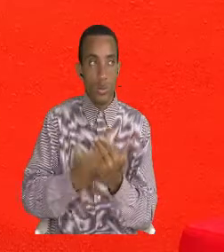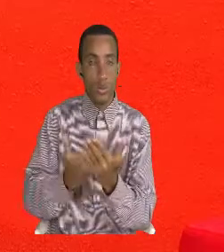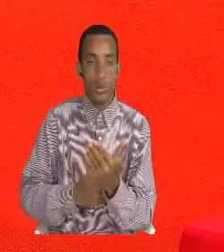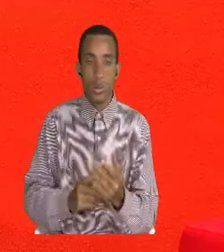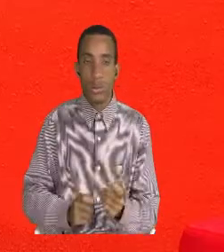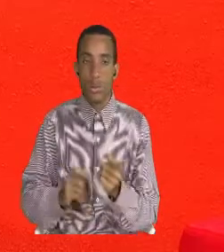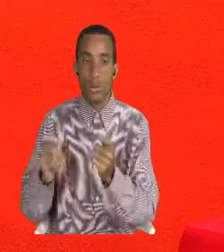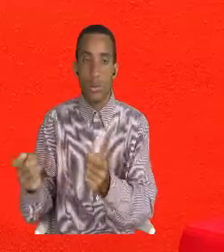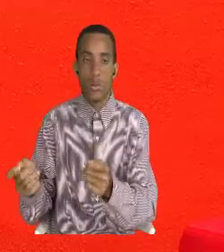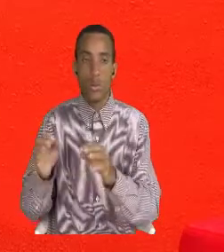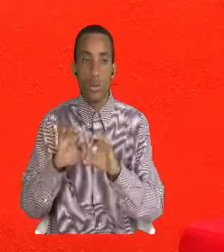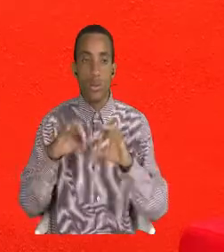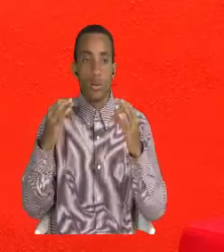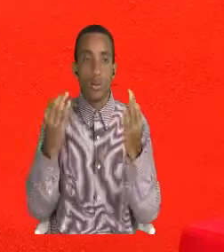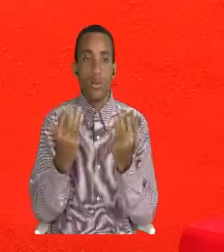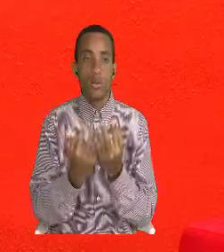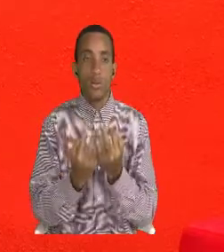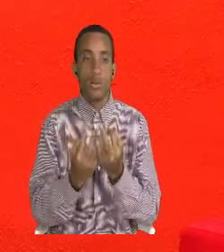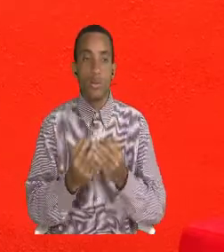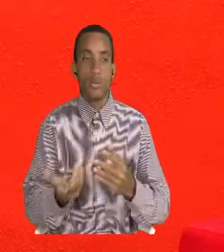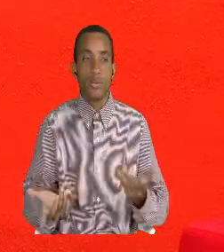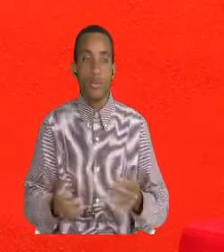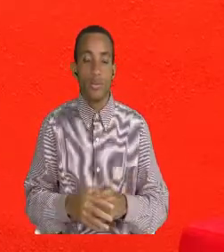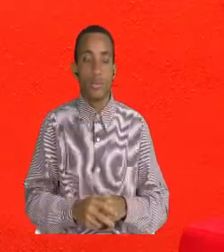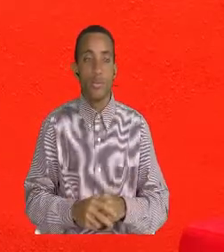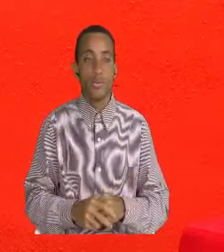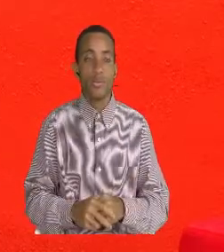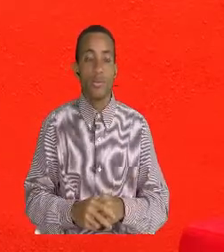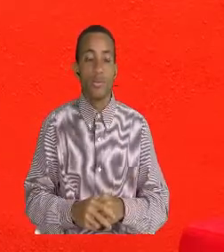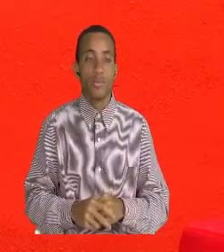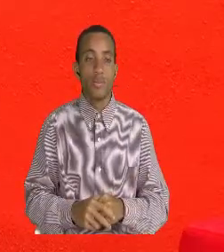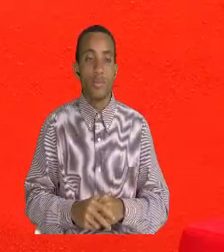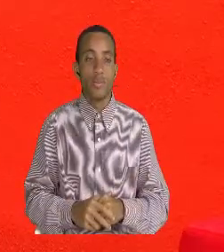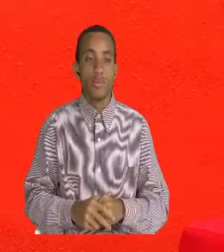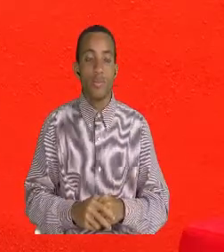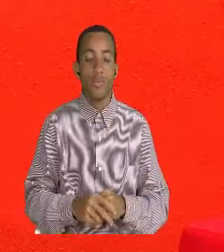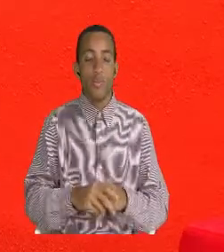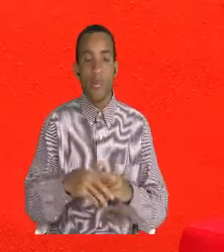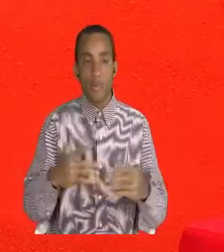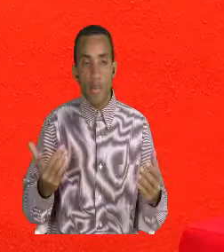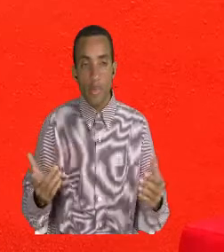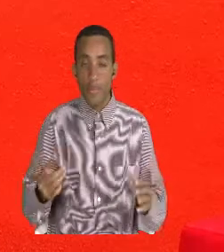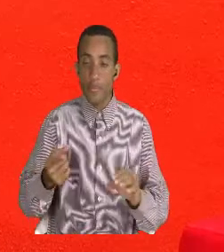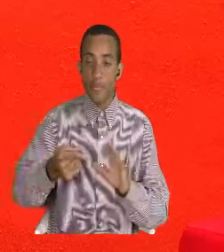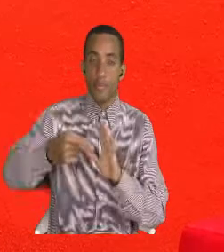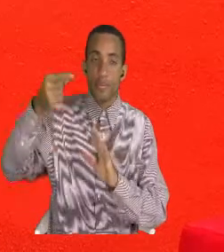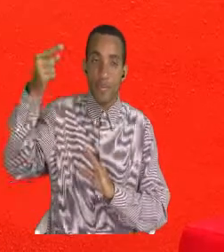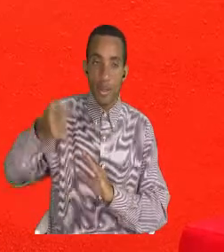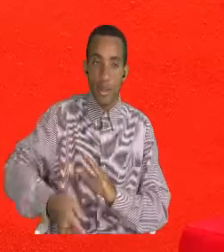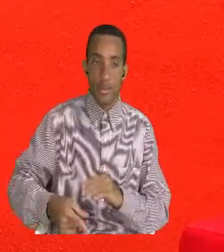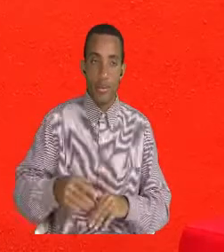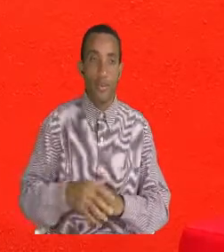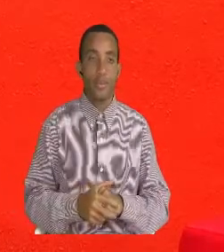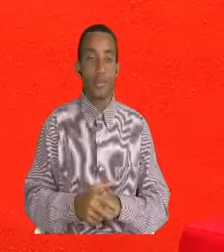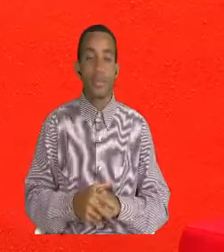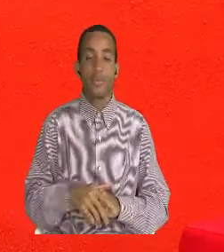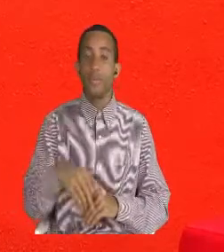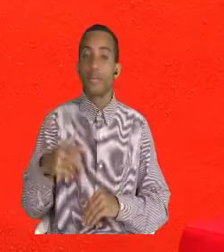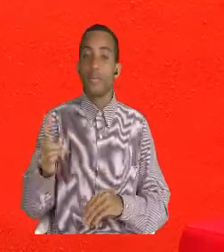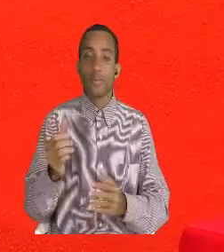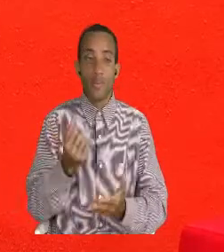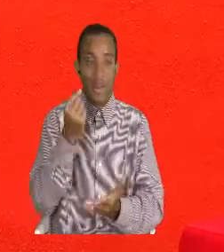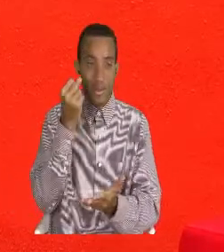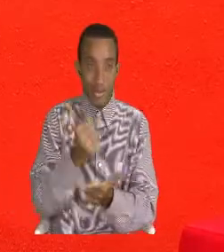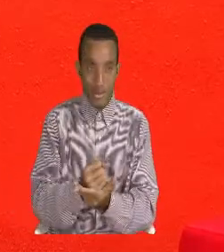bienestar familiar y él lo que hace es dar como que la orden o oficiar a la registraduría